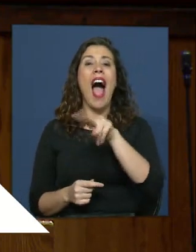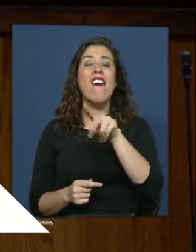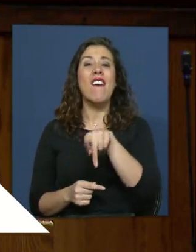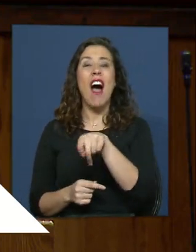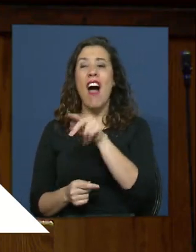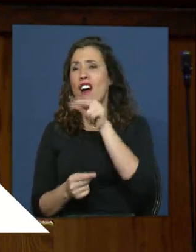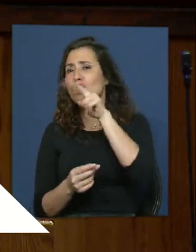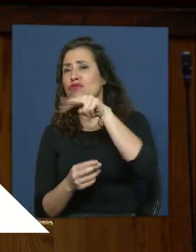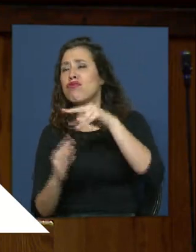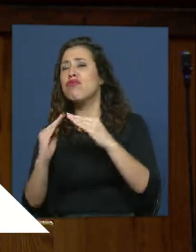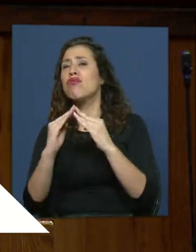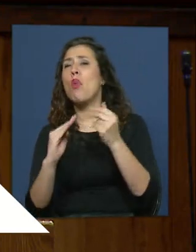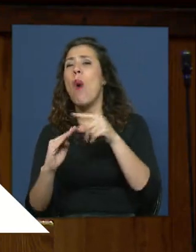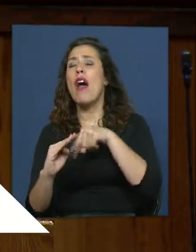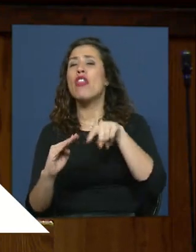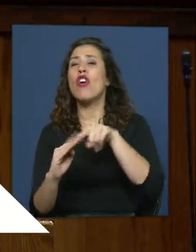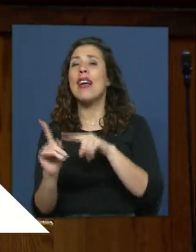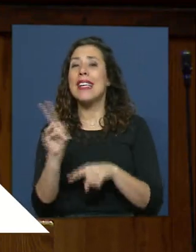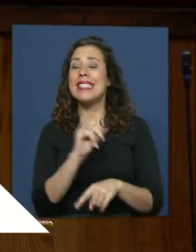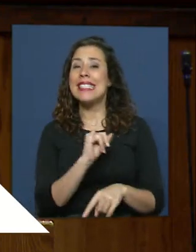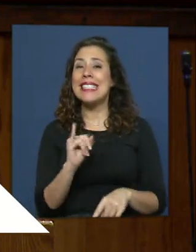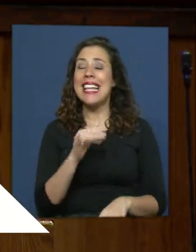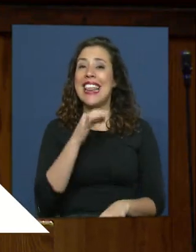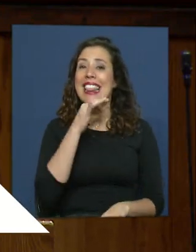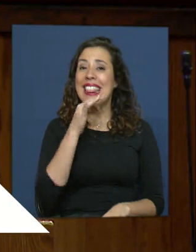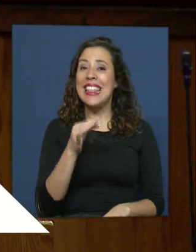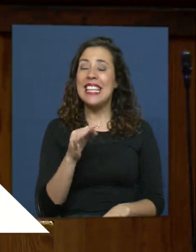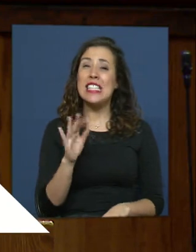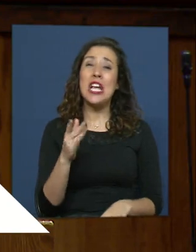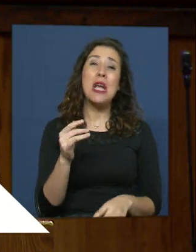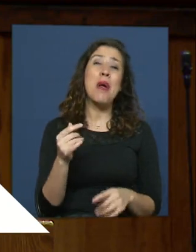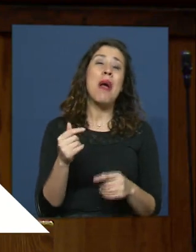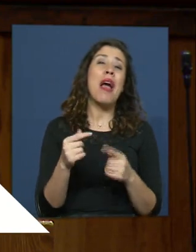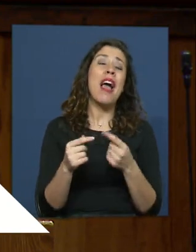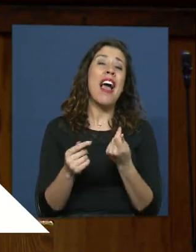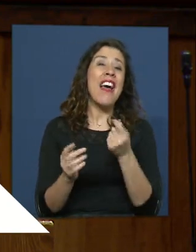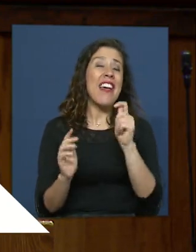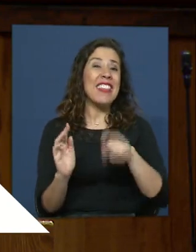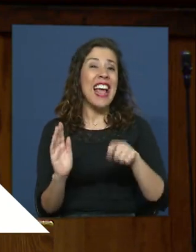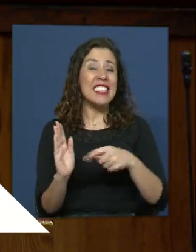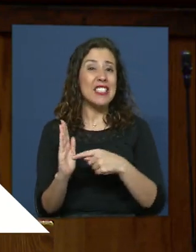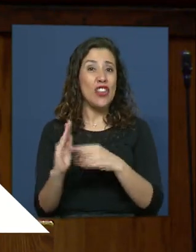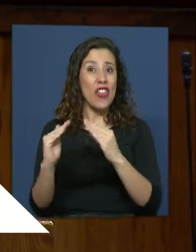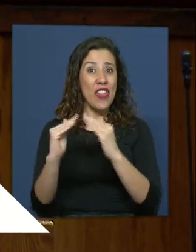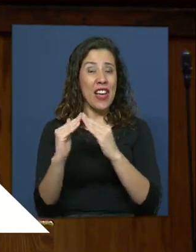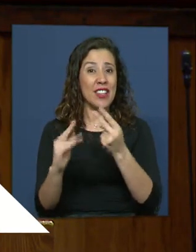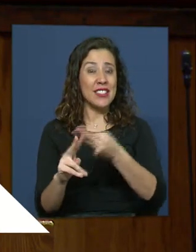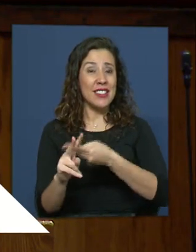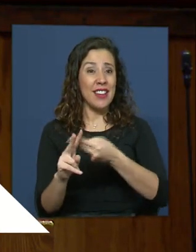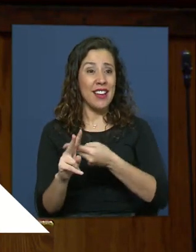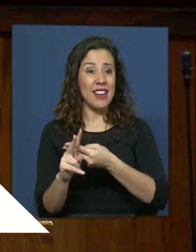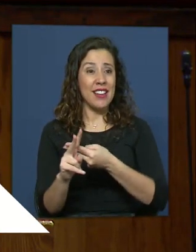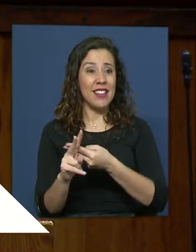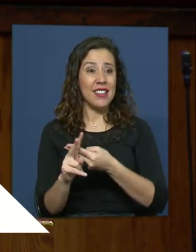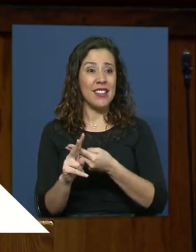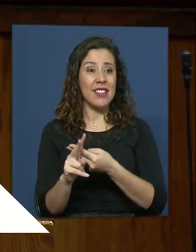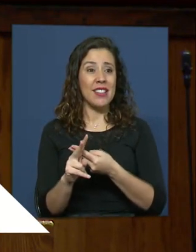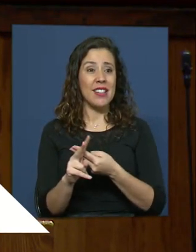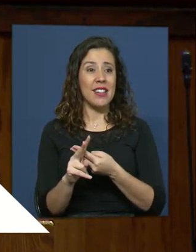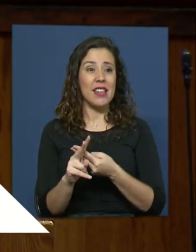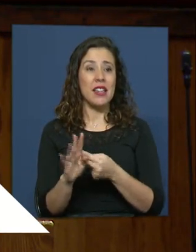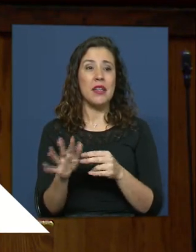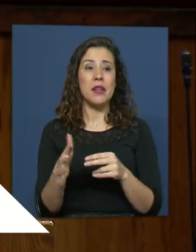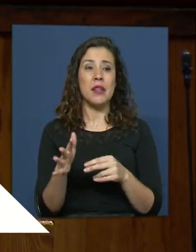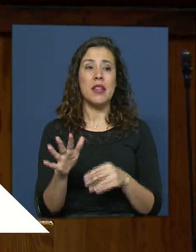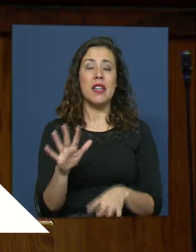Servicio de Impuestos Internos señala que la media de las tasaciones fiscales de los inmuebles escolares es del